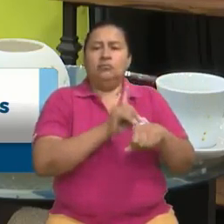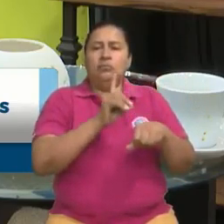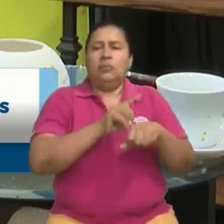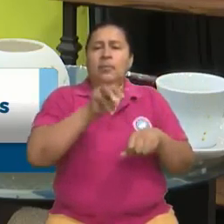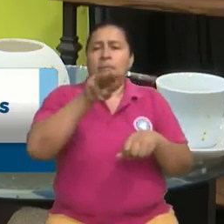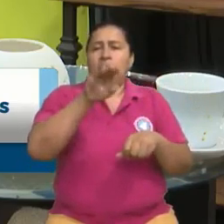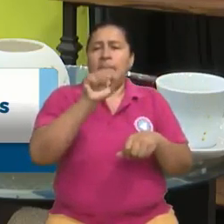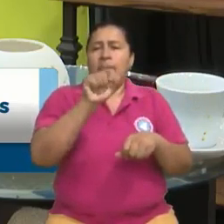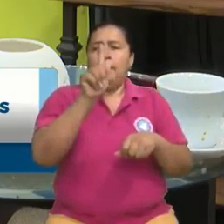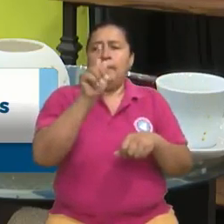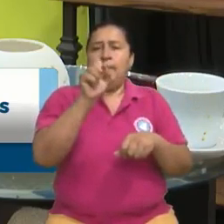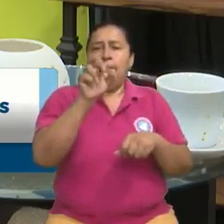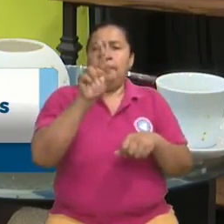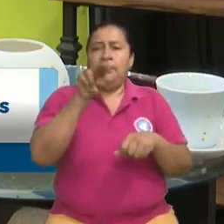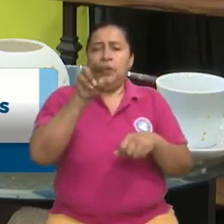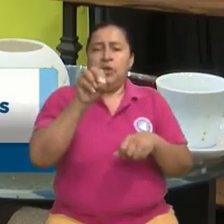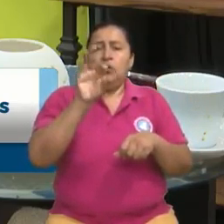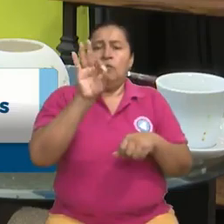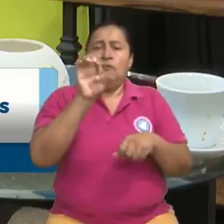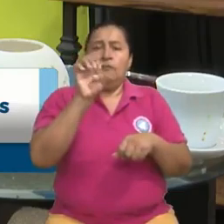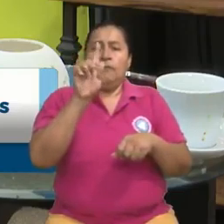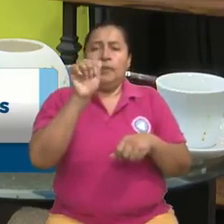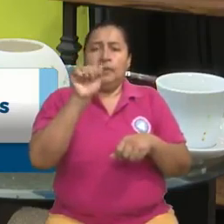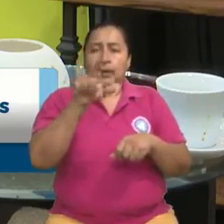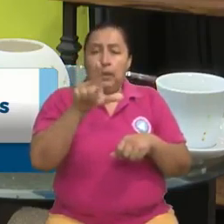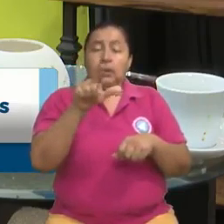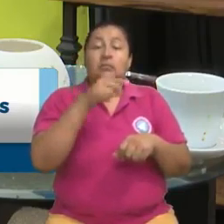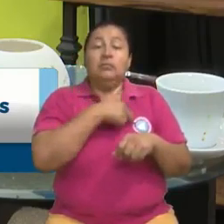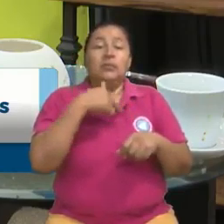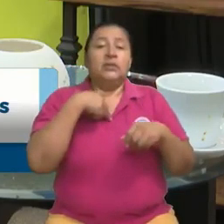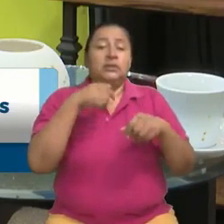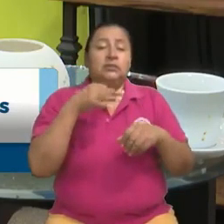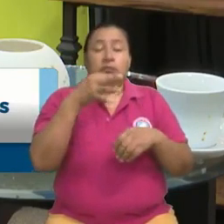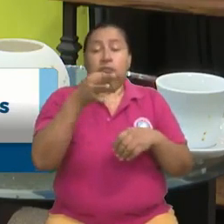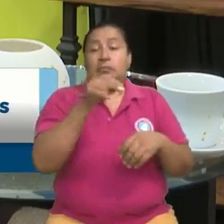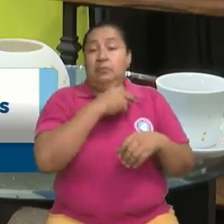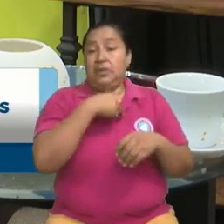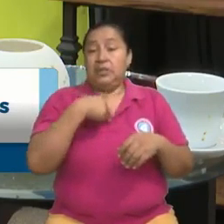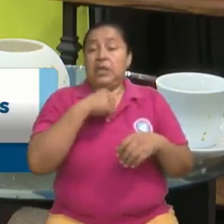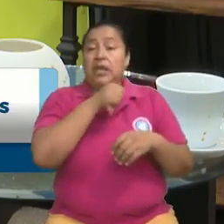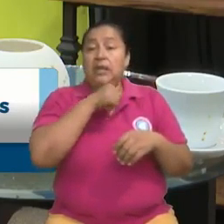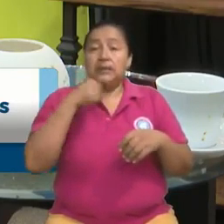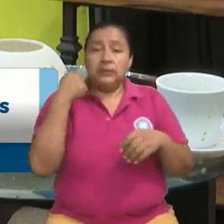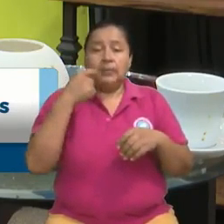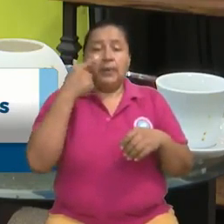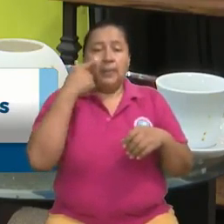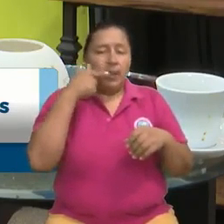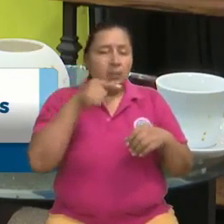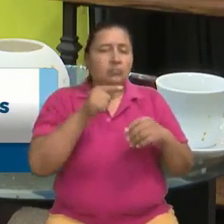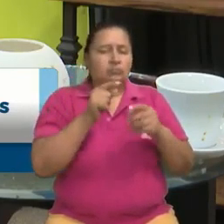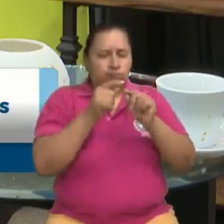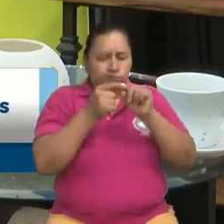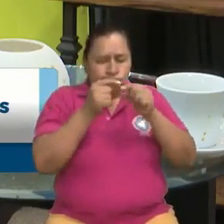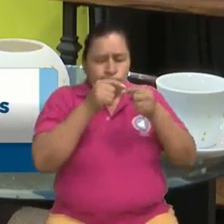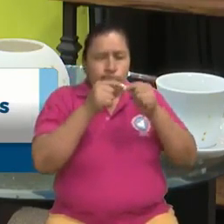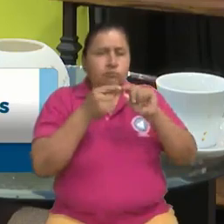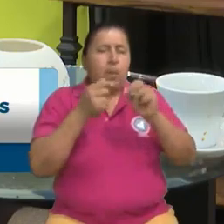en un futuro se estará haciendo este tipo de exámenes o pruebas para corregir malformaciones